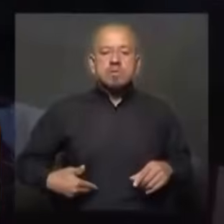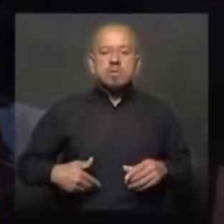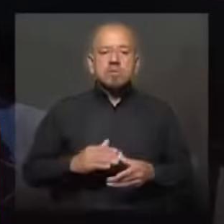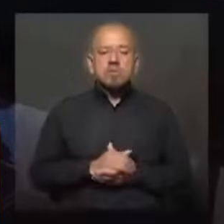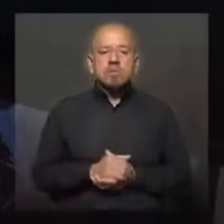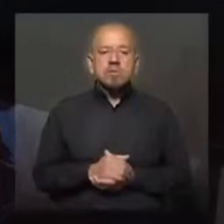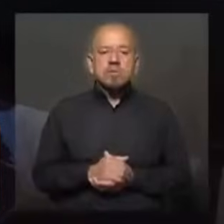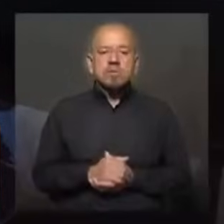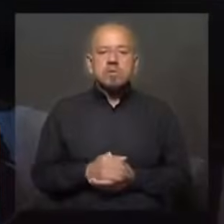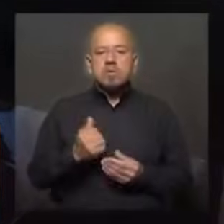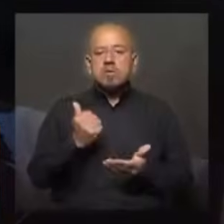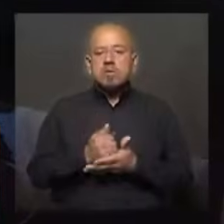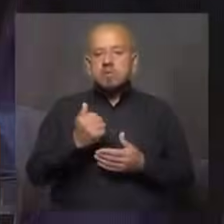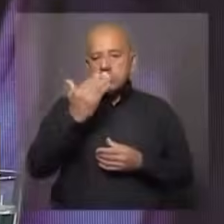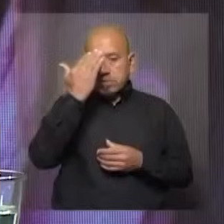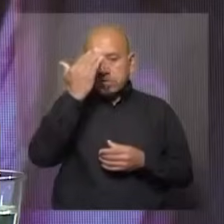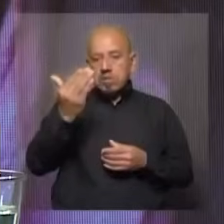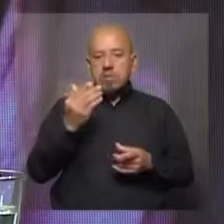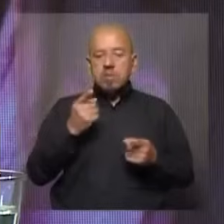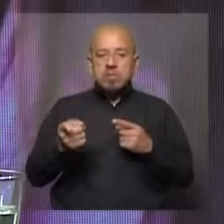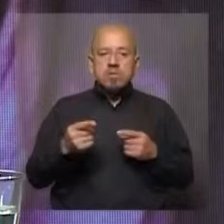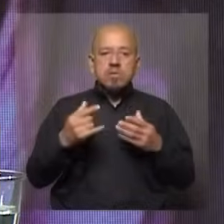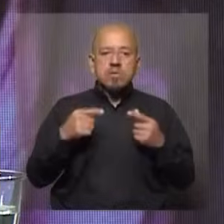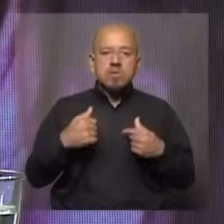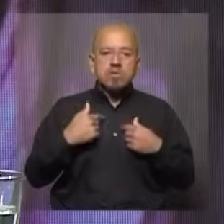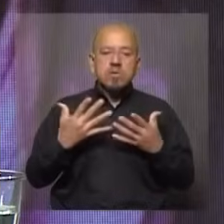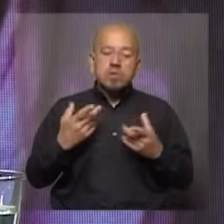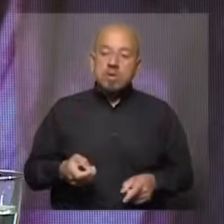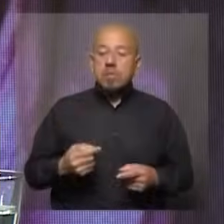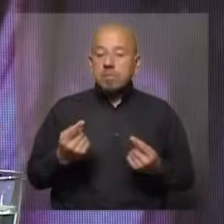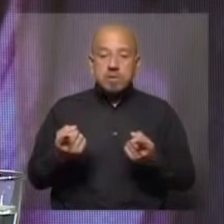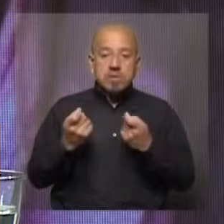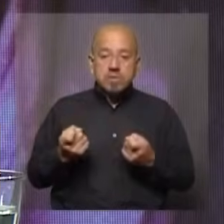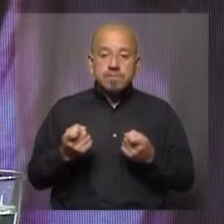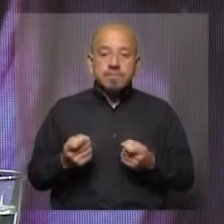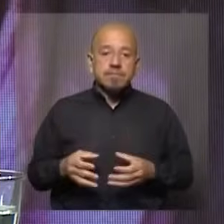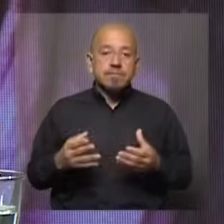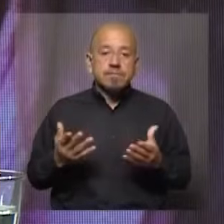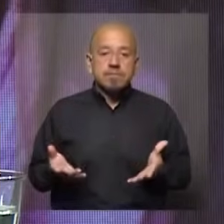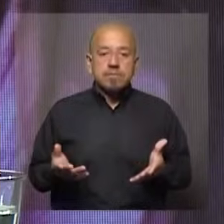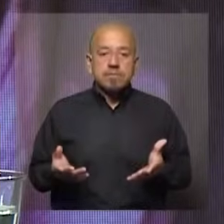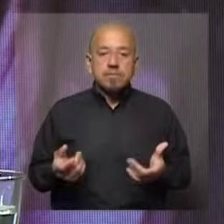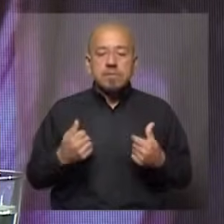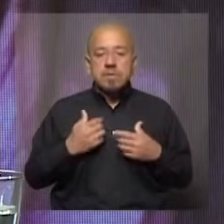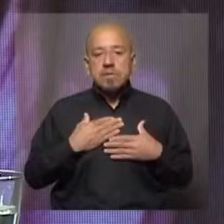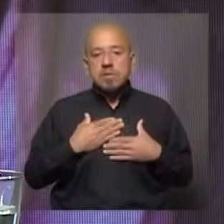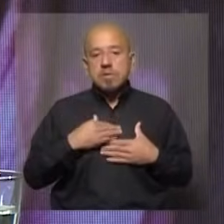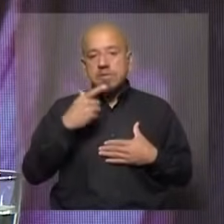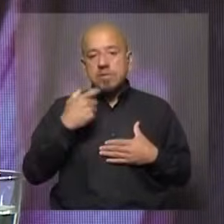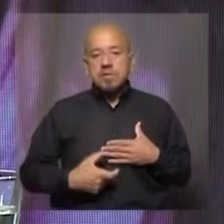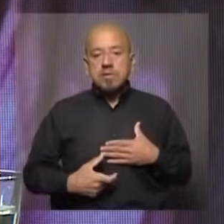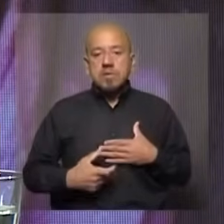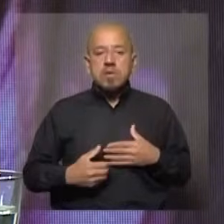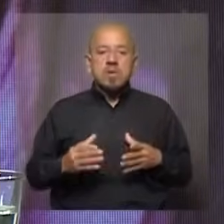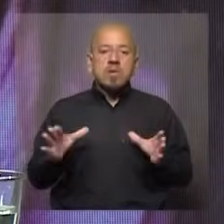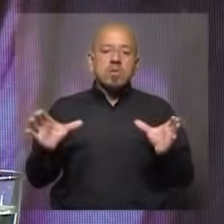voy a estar donde el Frente Amplio y los Frente Amplistas quieran que esté. Porque yo soy una persona de